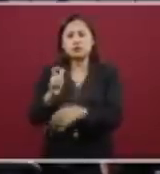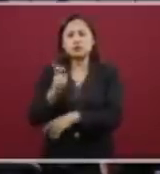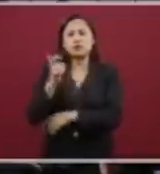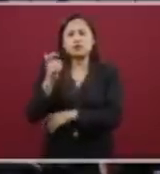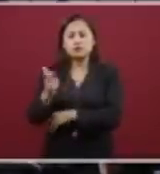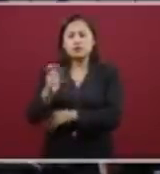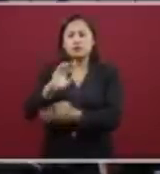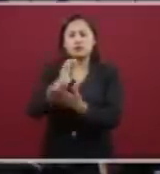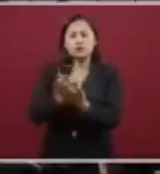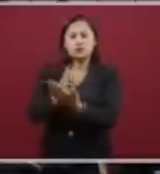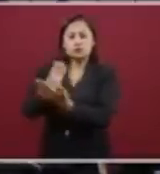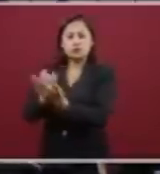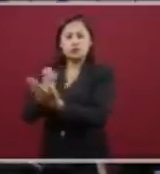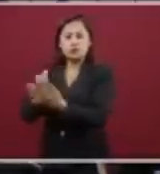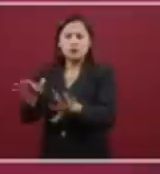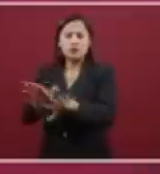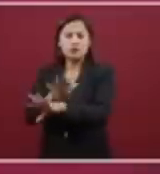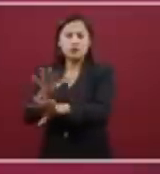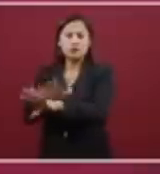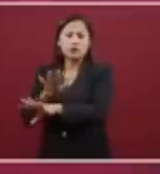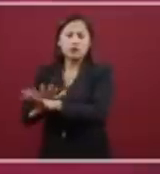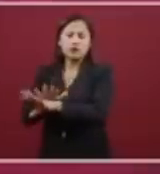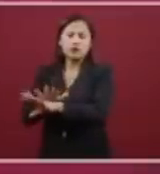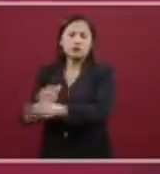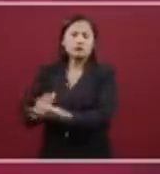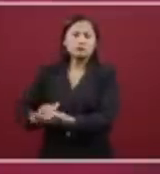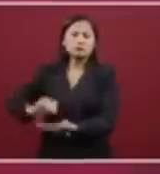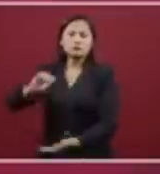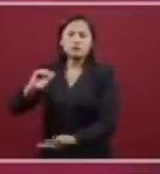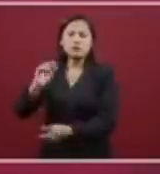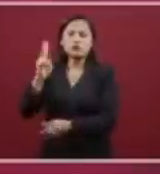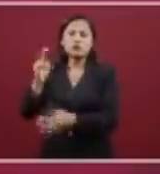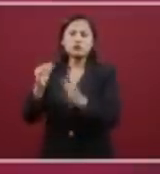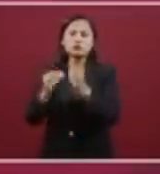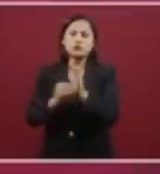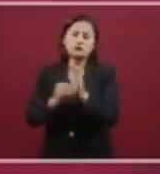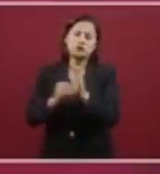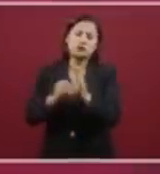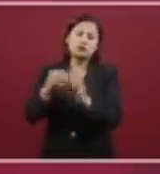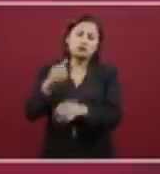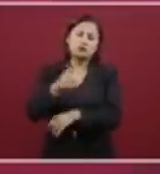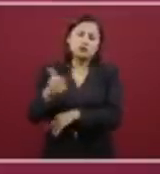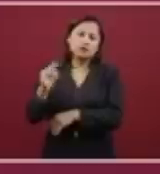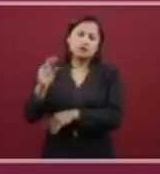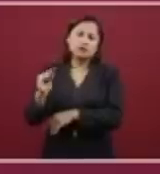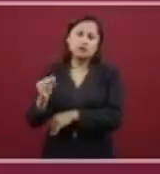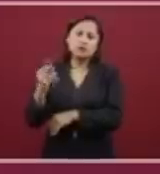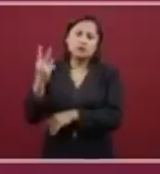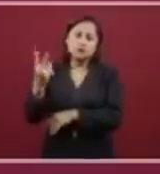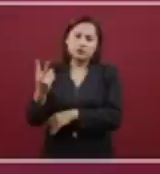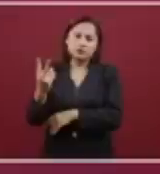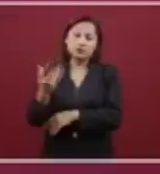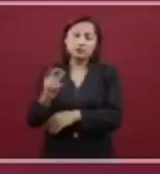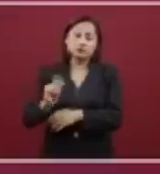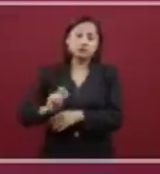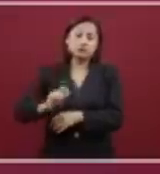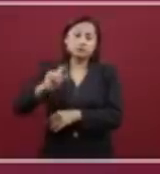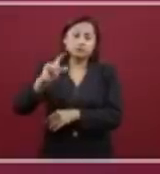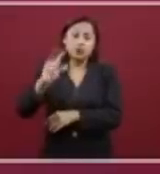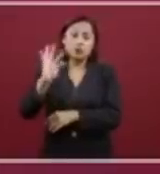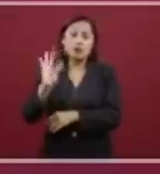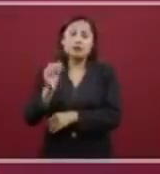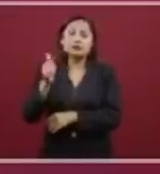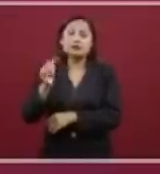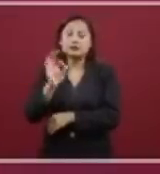se incrementó a dos mil 692 46% por